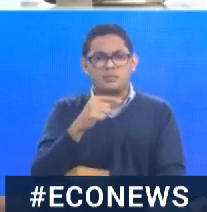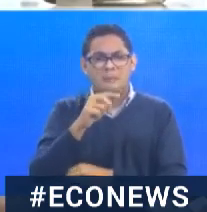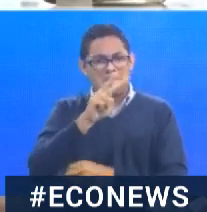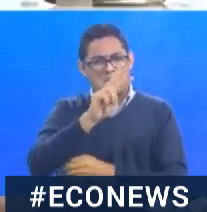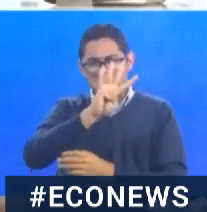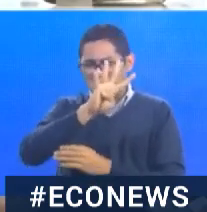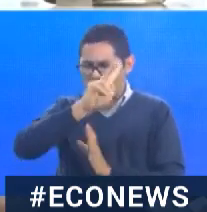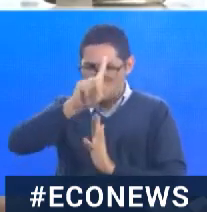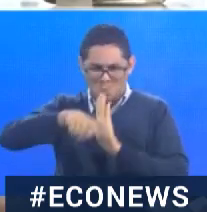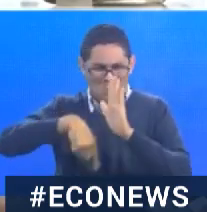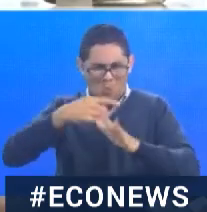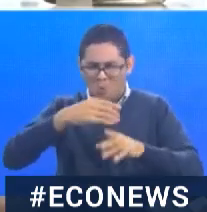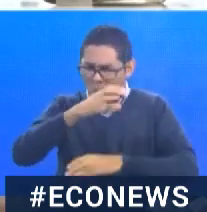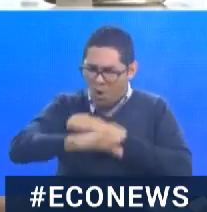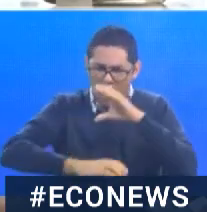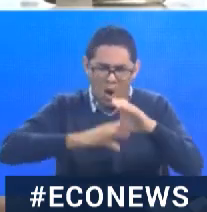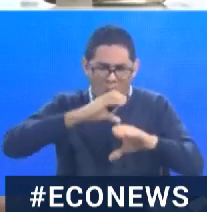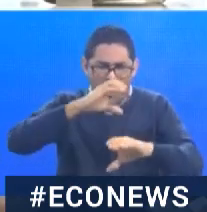Obviamente con